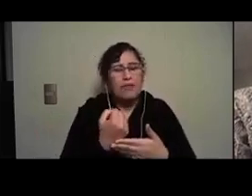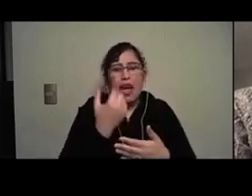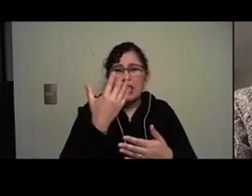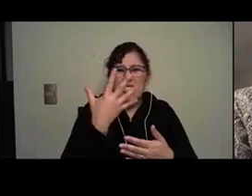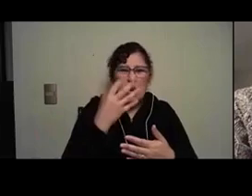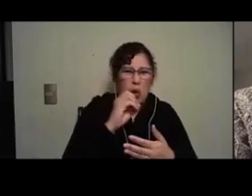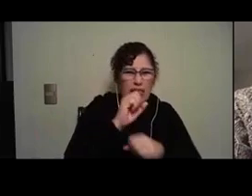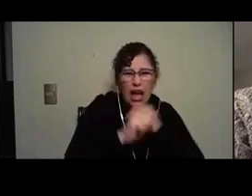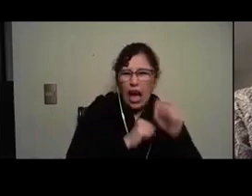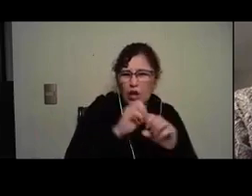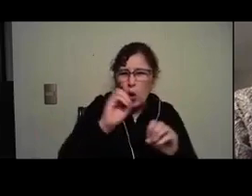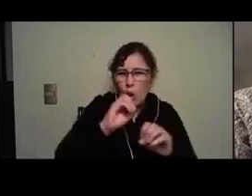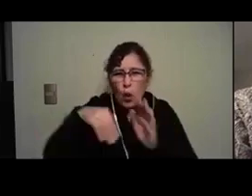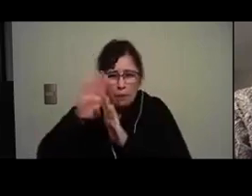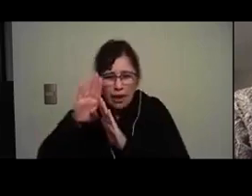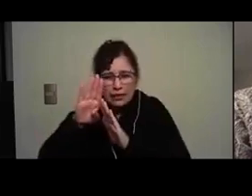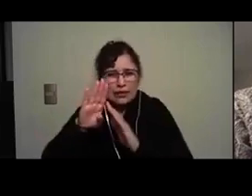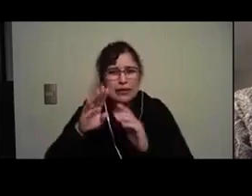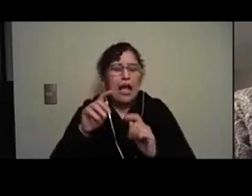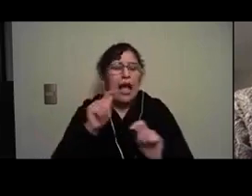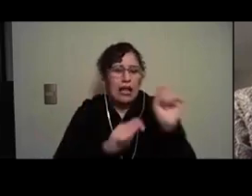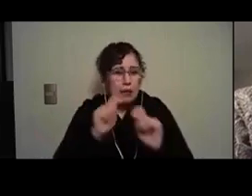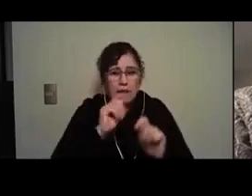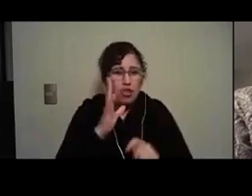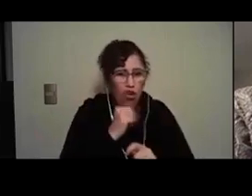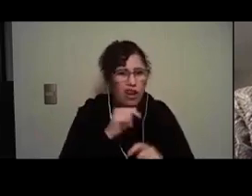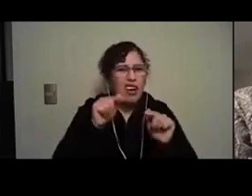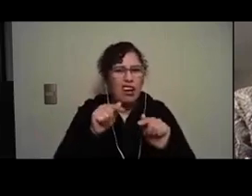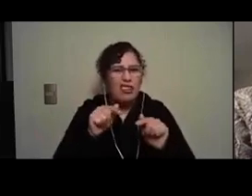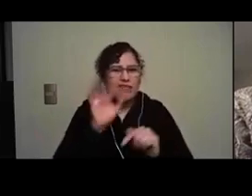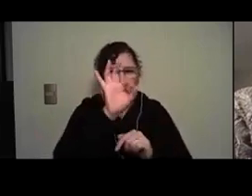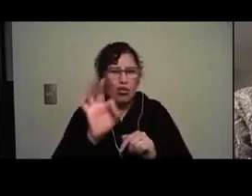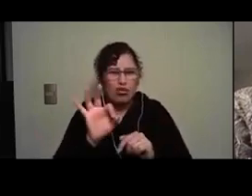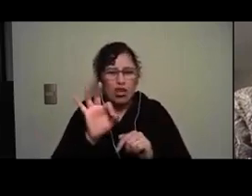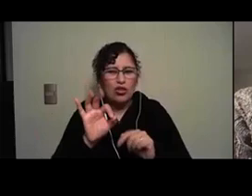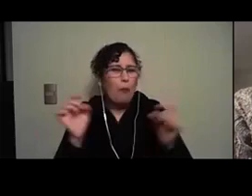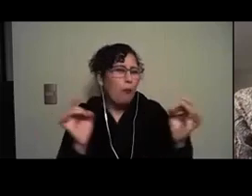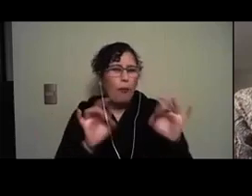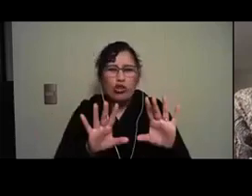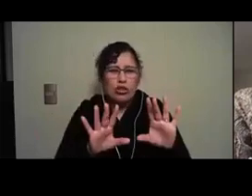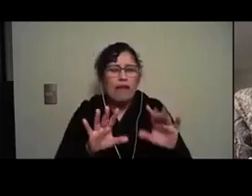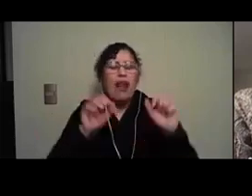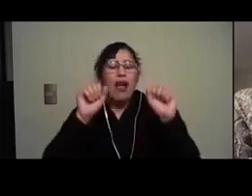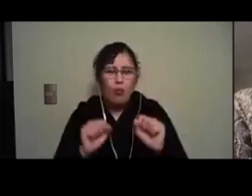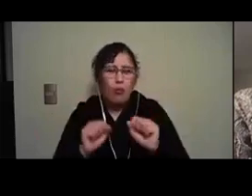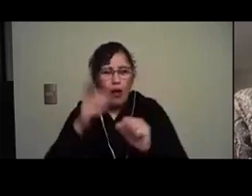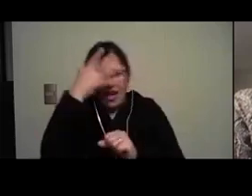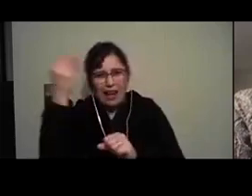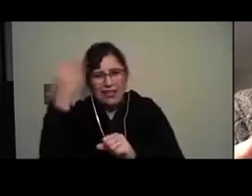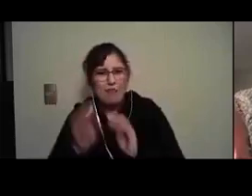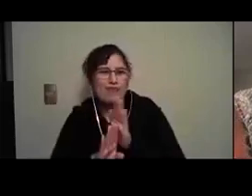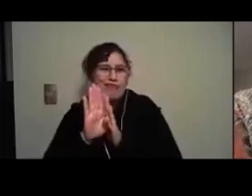Y la tarea que les dejé fue poder averiguar sobre el síndrome de Korsakoff, ¿ya? Y la enfermedad de